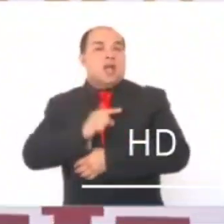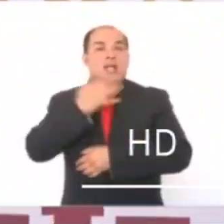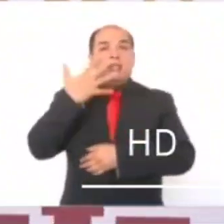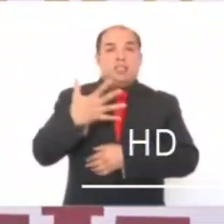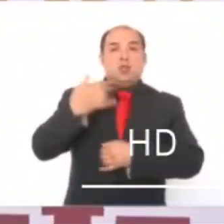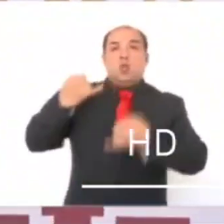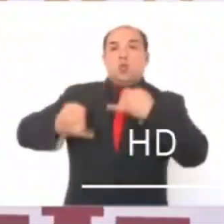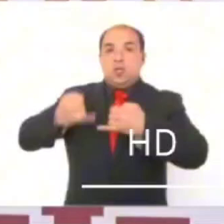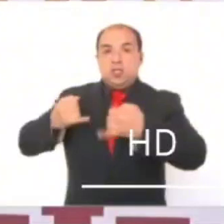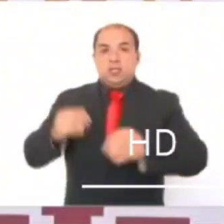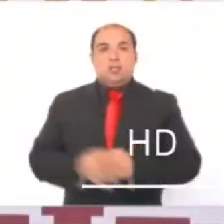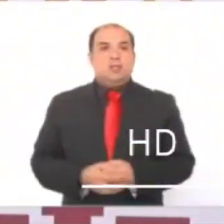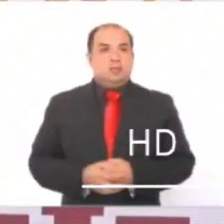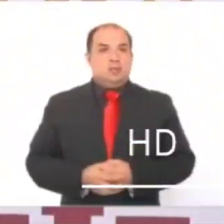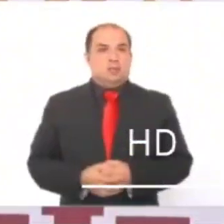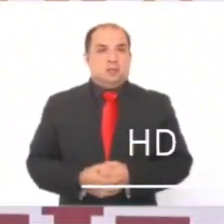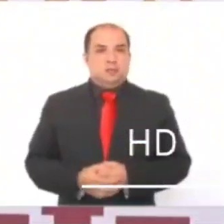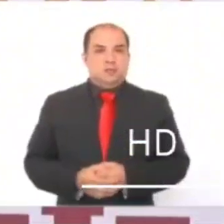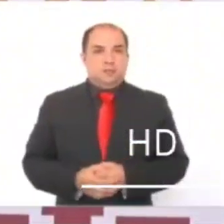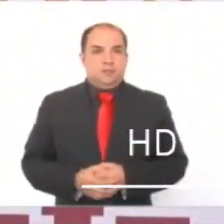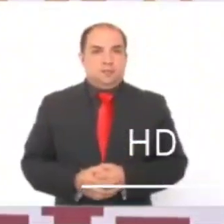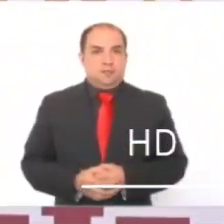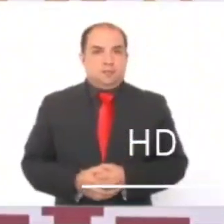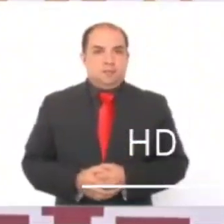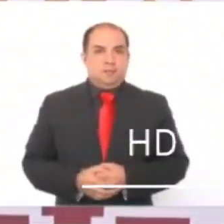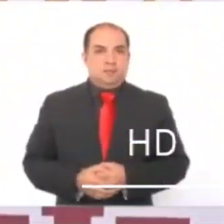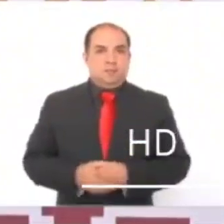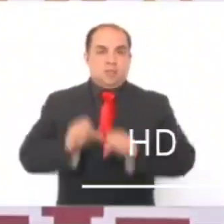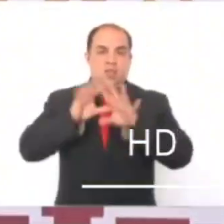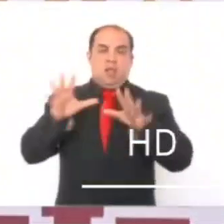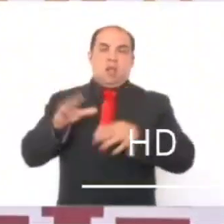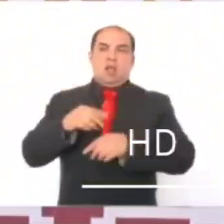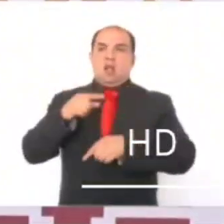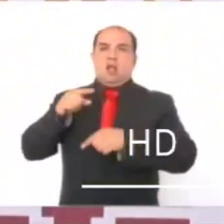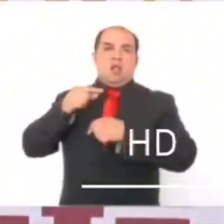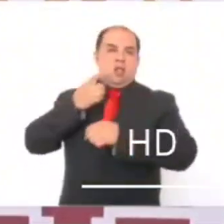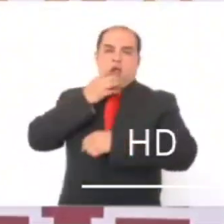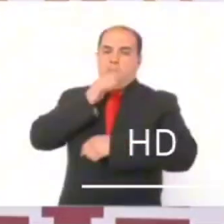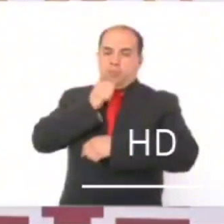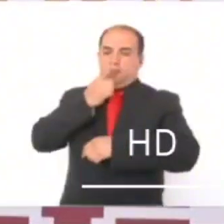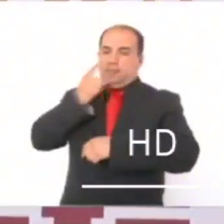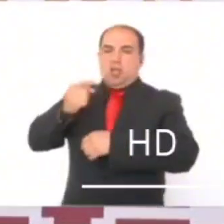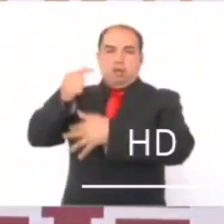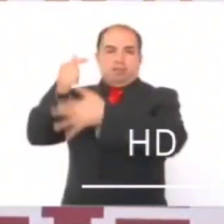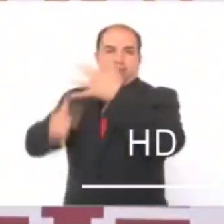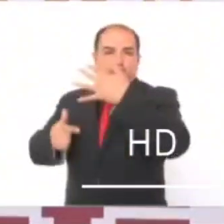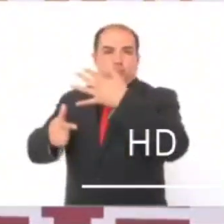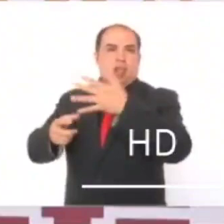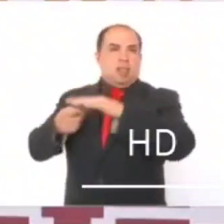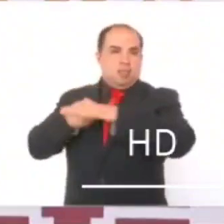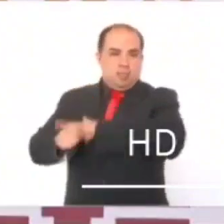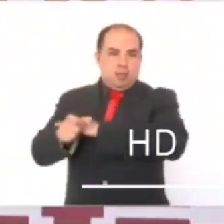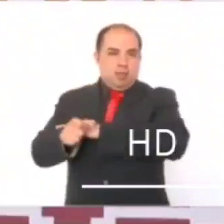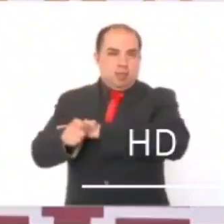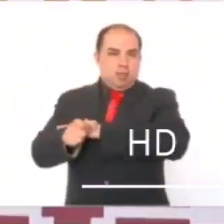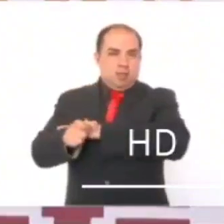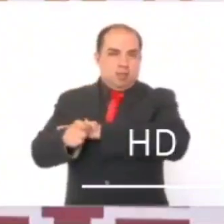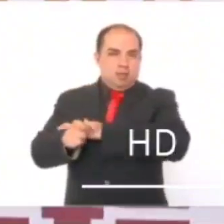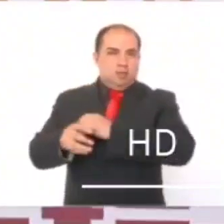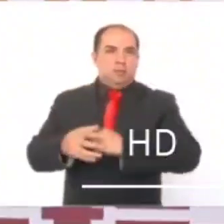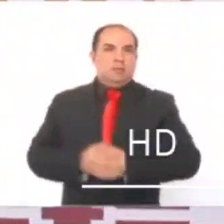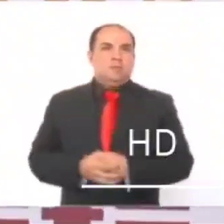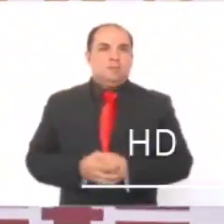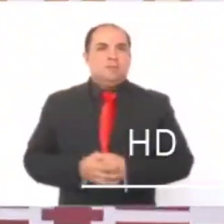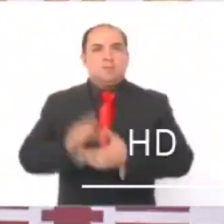jueces. Claro que no puedo señalar a todos de corrupción, si no, no estuviera aquí.